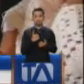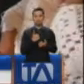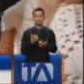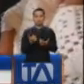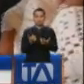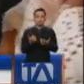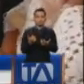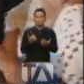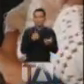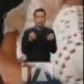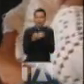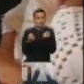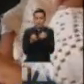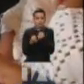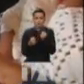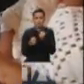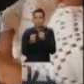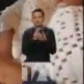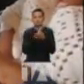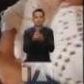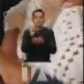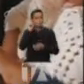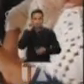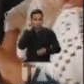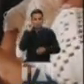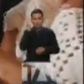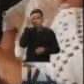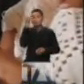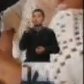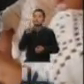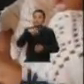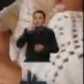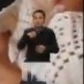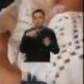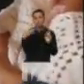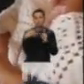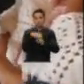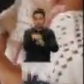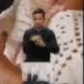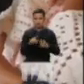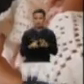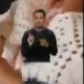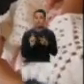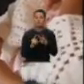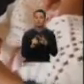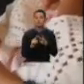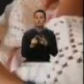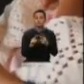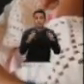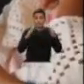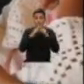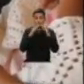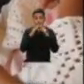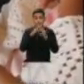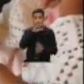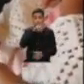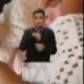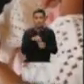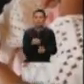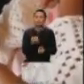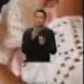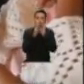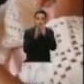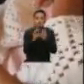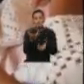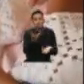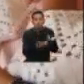no estoy a favor de que pongan los troles solo para mujeres, porque tenemos que ser incluyentes, pero sí deberían desde la casa ser un poquito más